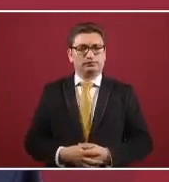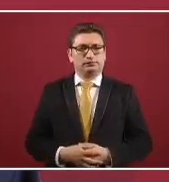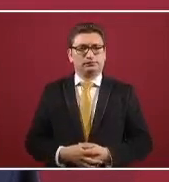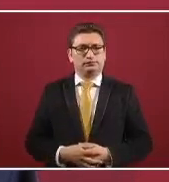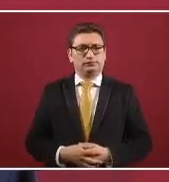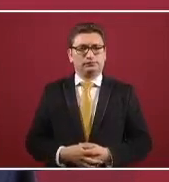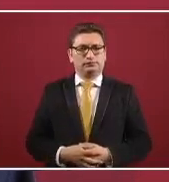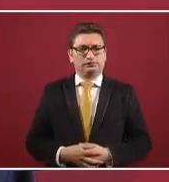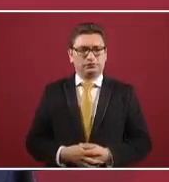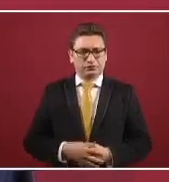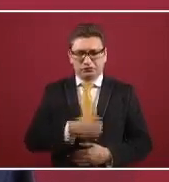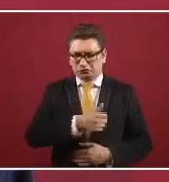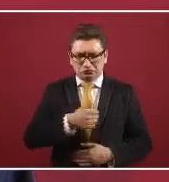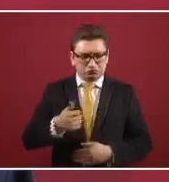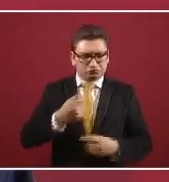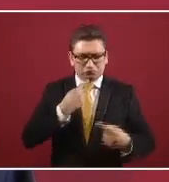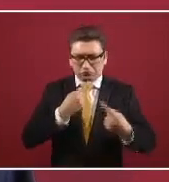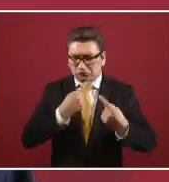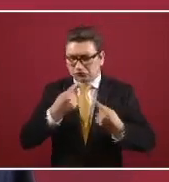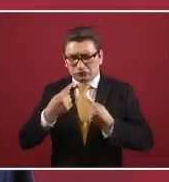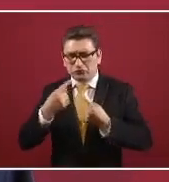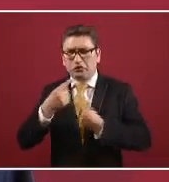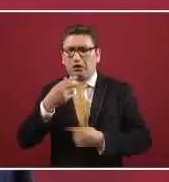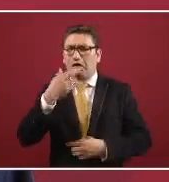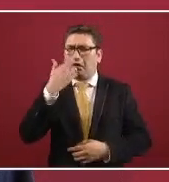prevalezca la razón.